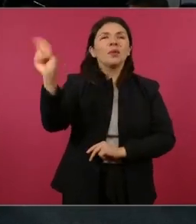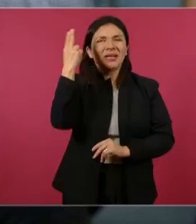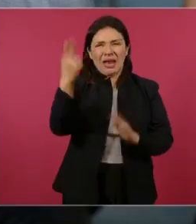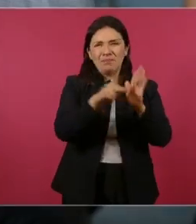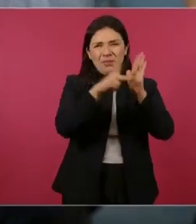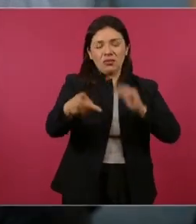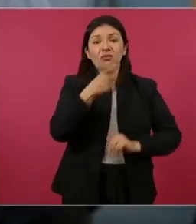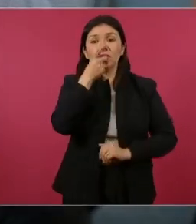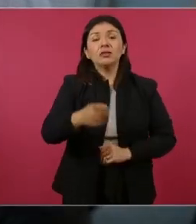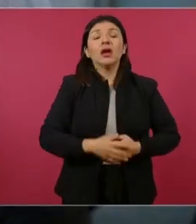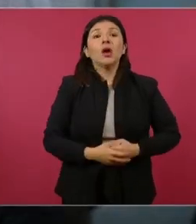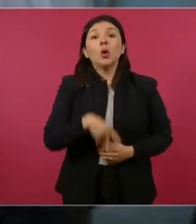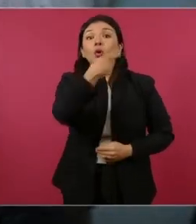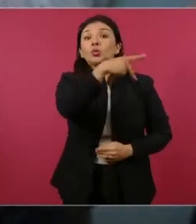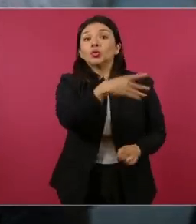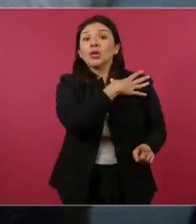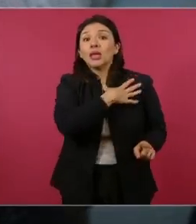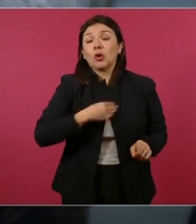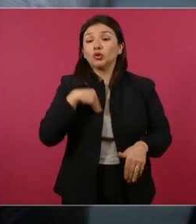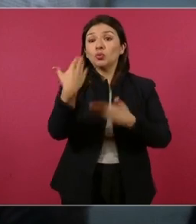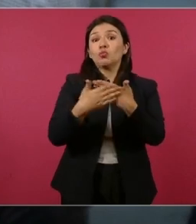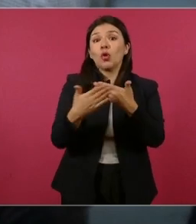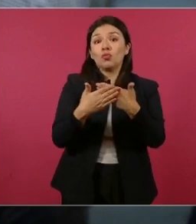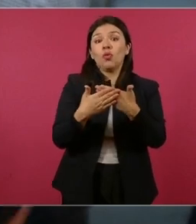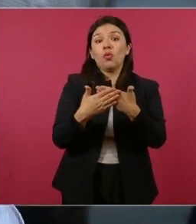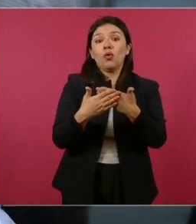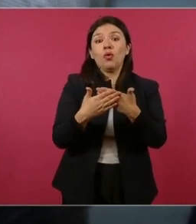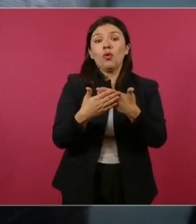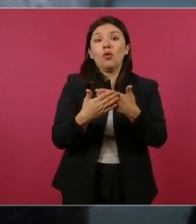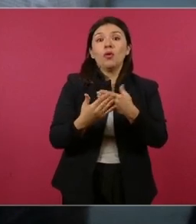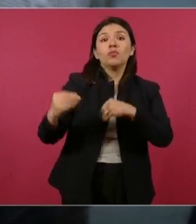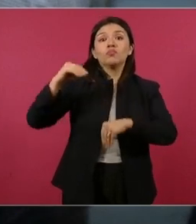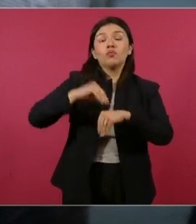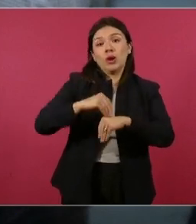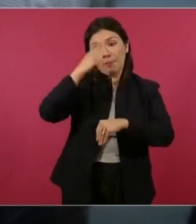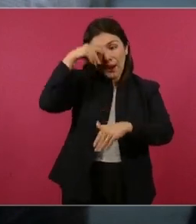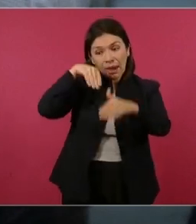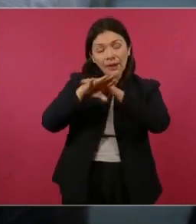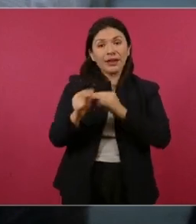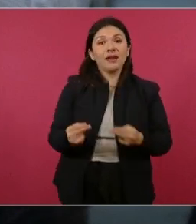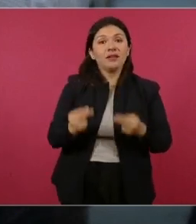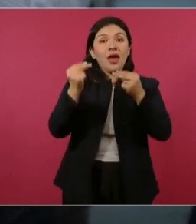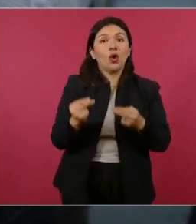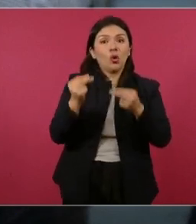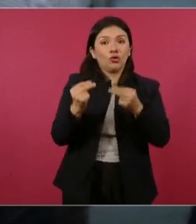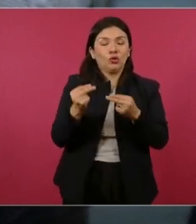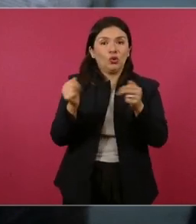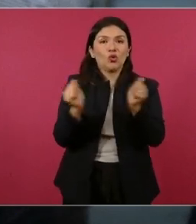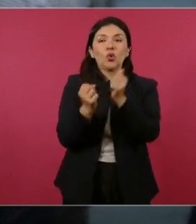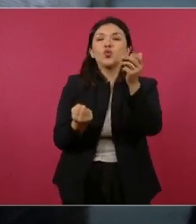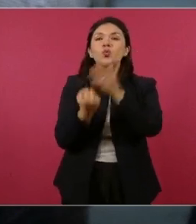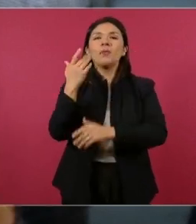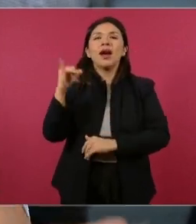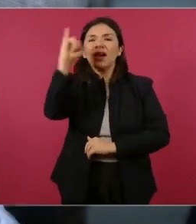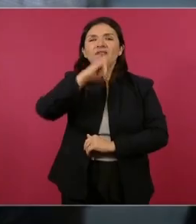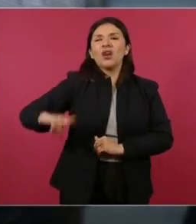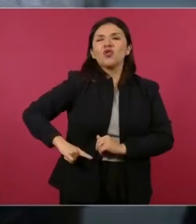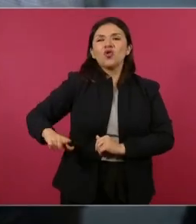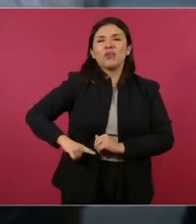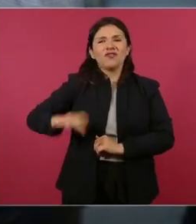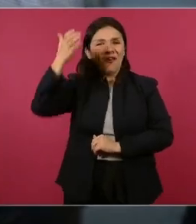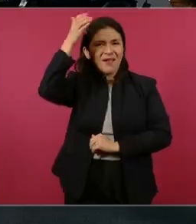que sus hijos entrarían próximamente a hacer negocios en la Ciudad de México ahora con el gobierno de la nueva jefa de gobierno, Clara Brugada. ¿Qué